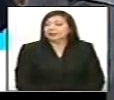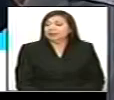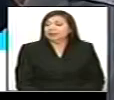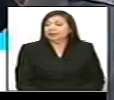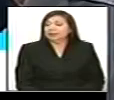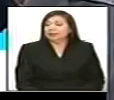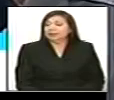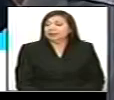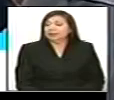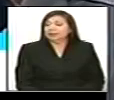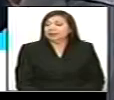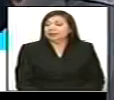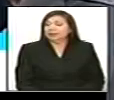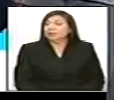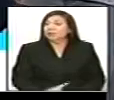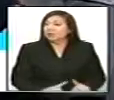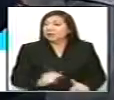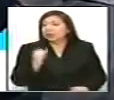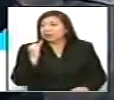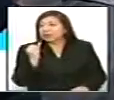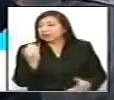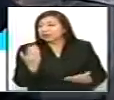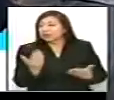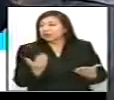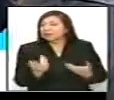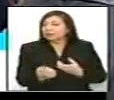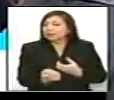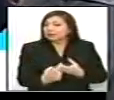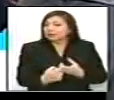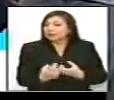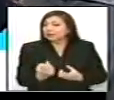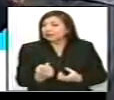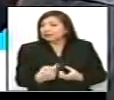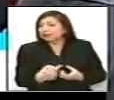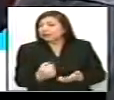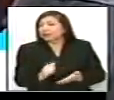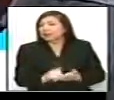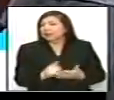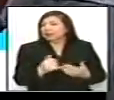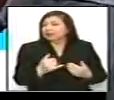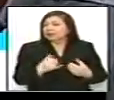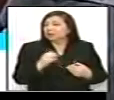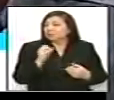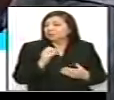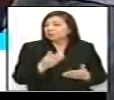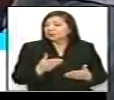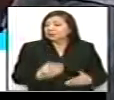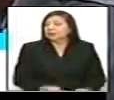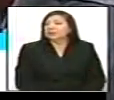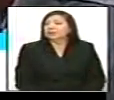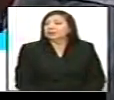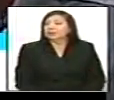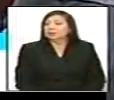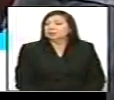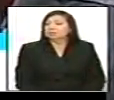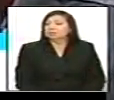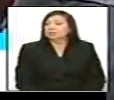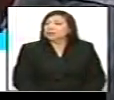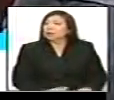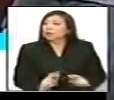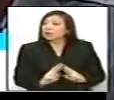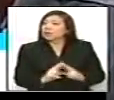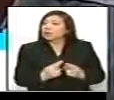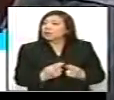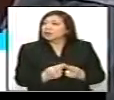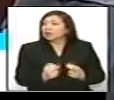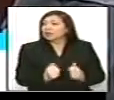Luego está, son ideas que van recogiendo, quizá que he tenido oportunidad de estar en algunos